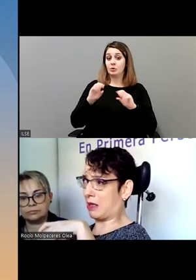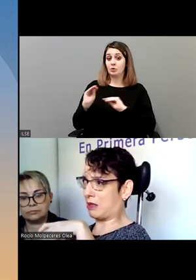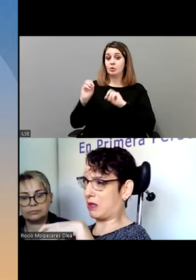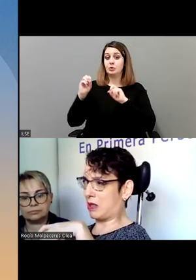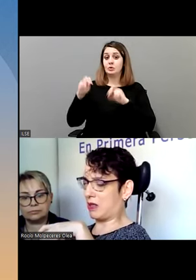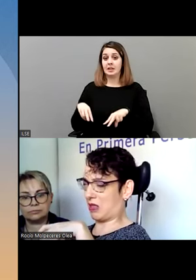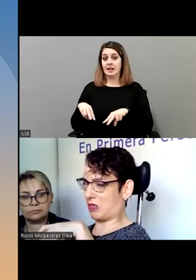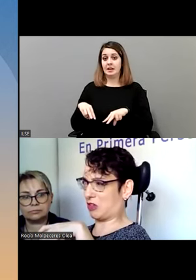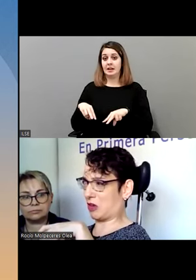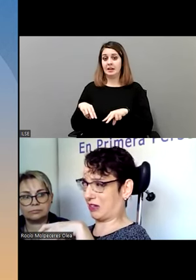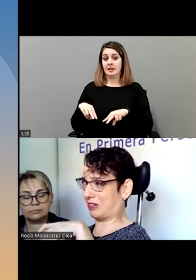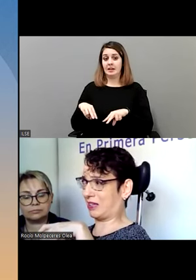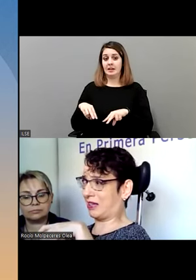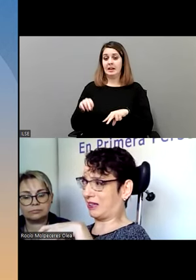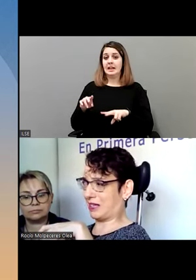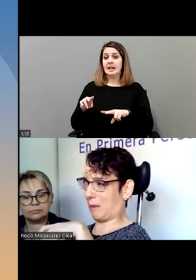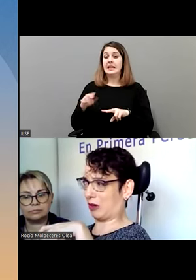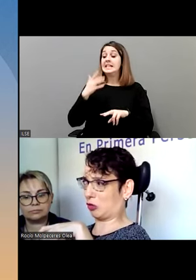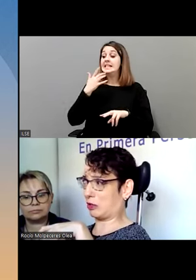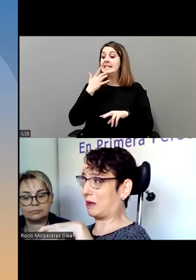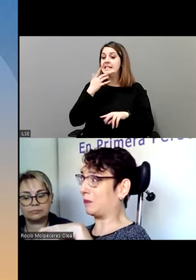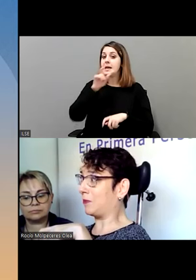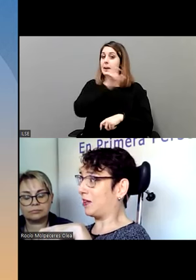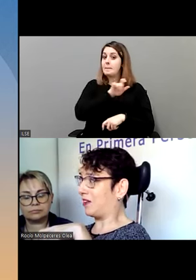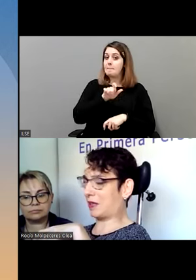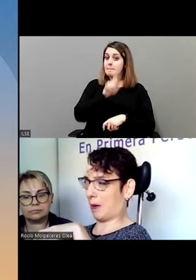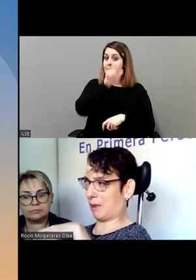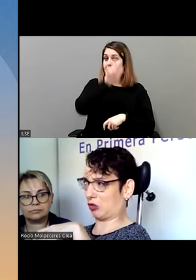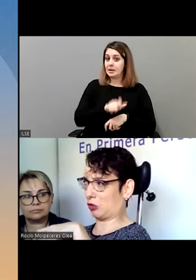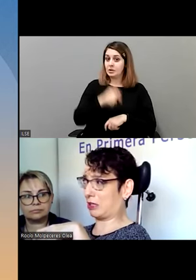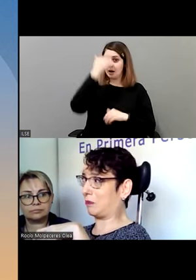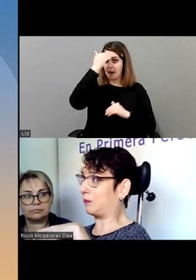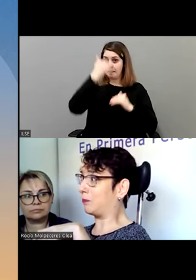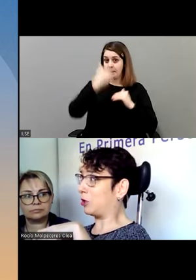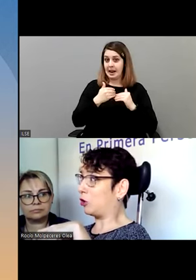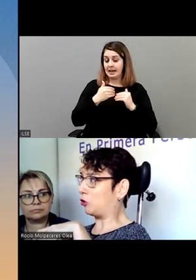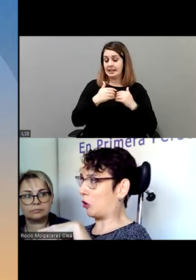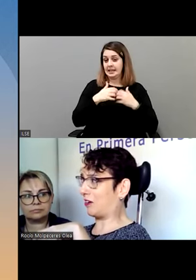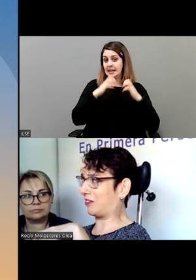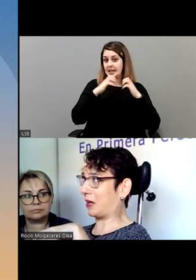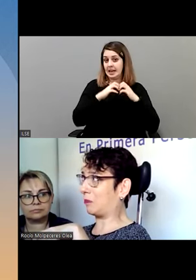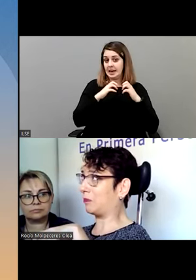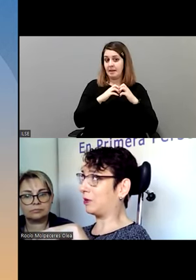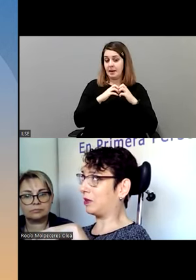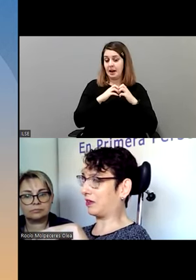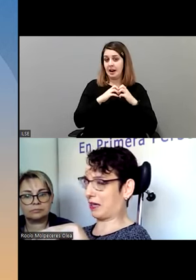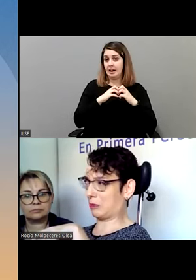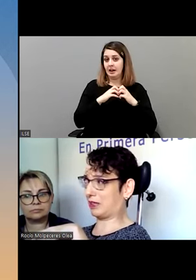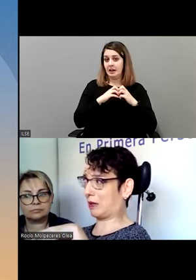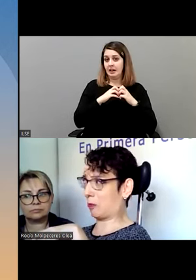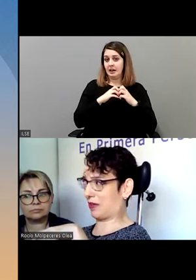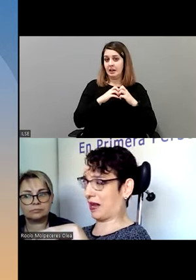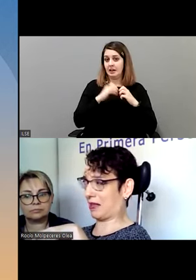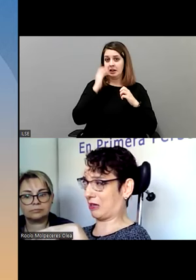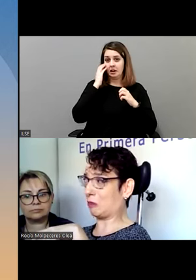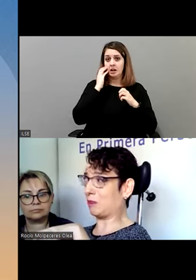toma de decisiones de la persona, si la persona no está